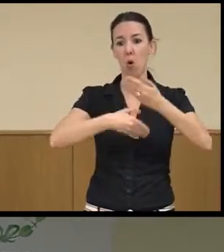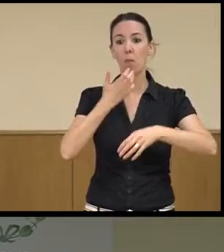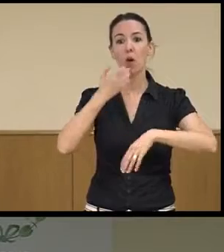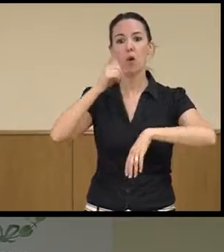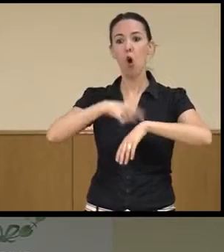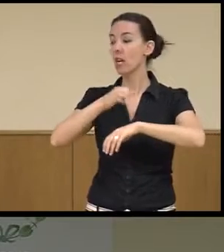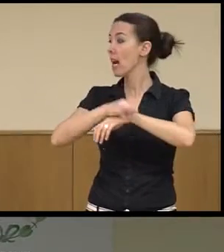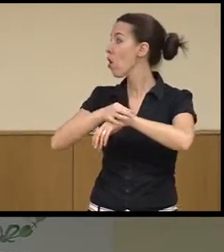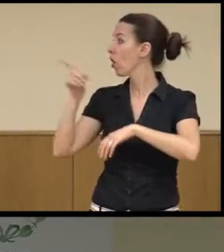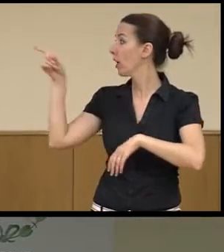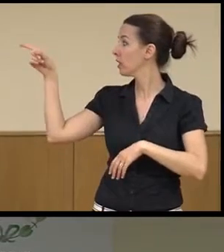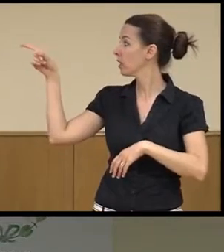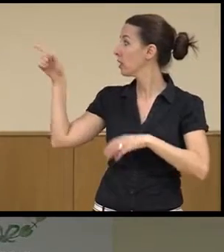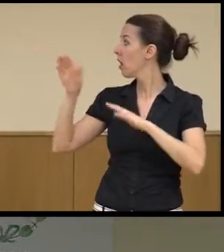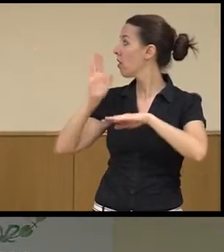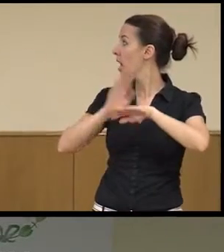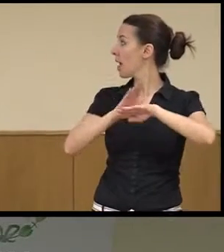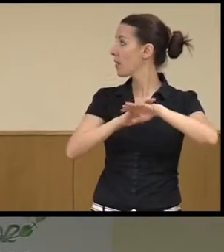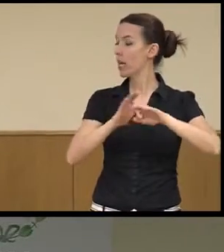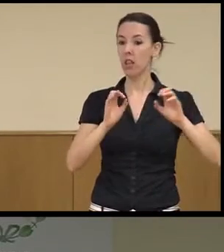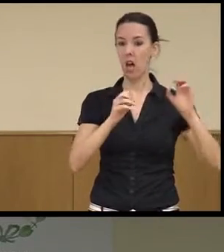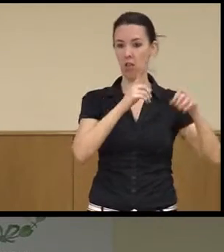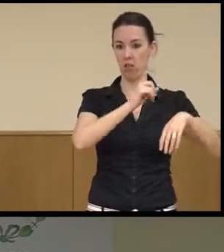nuestra derecha, no de nuestra izquierda, perdón,